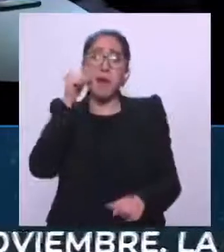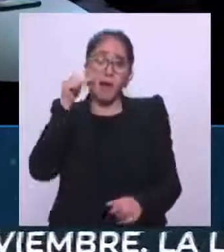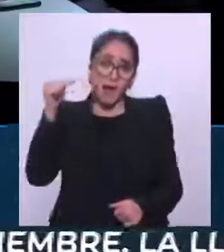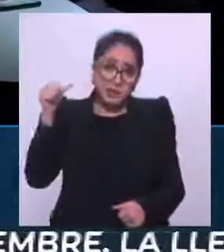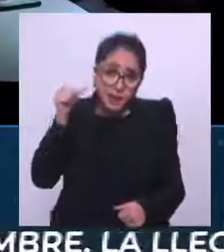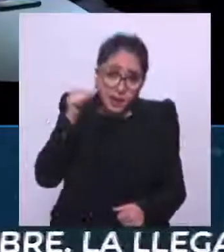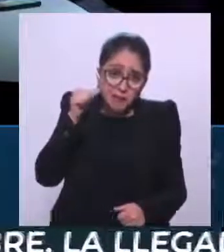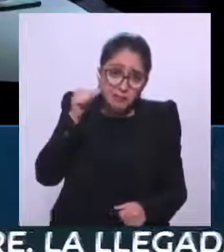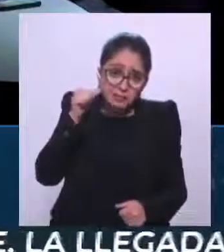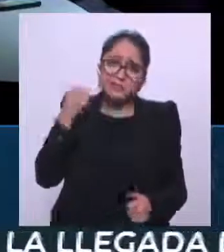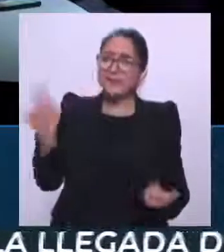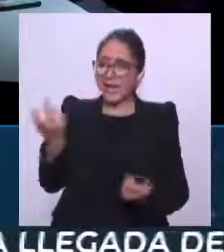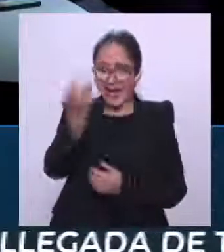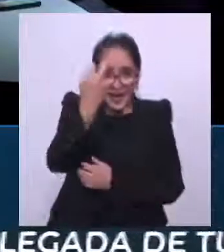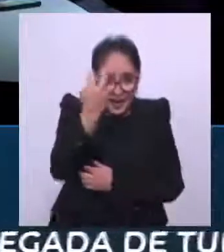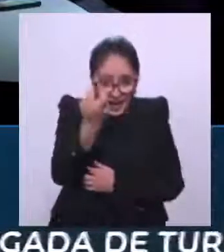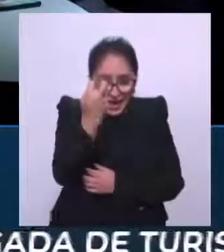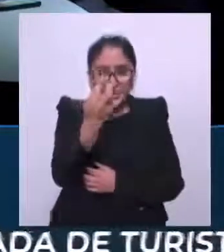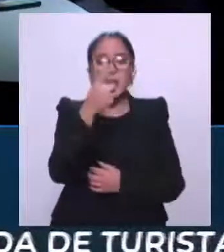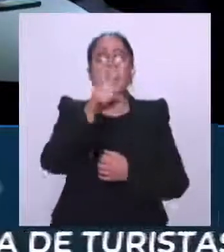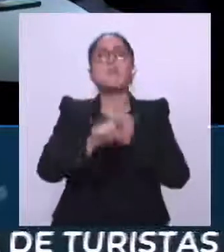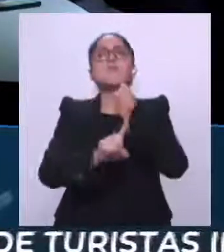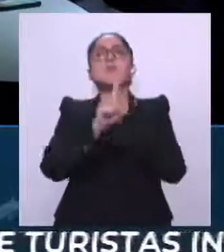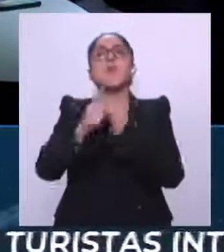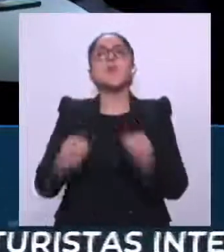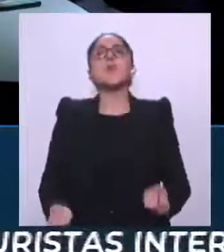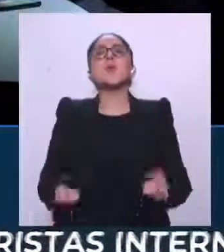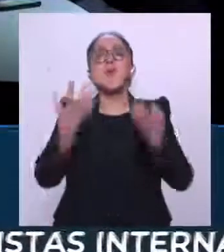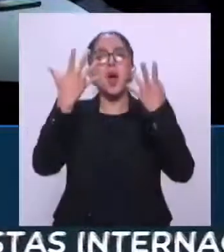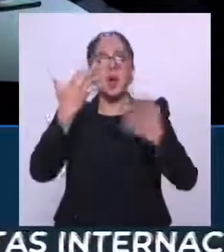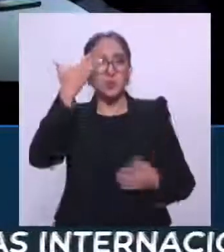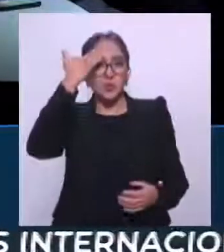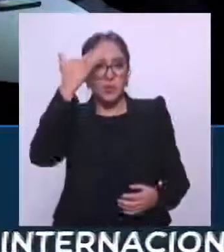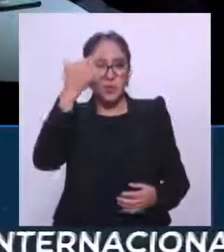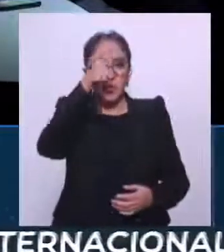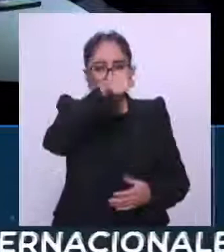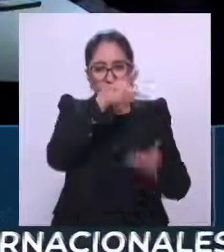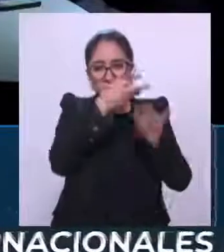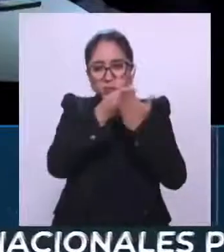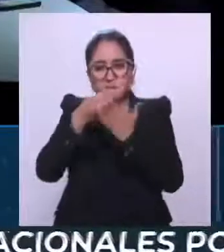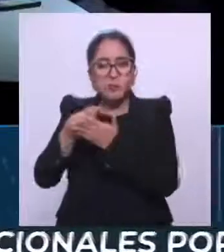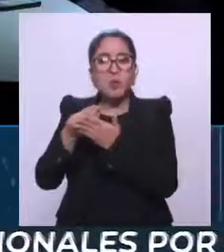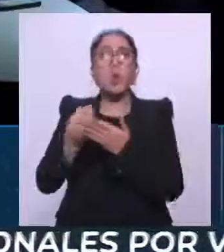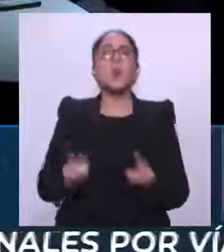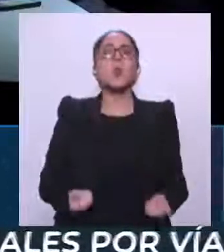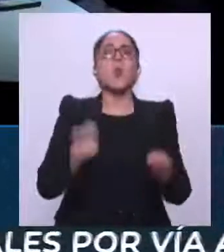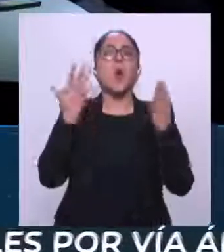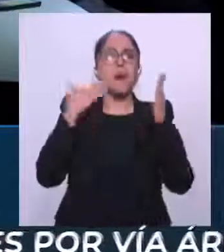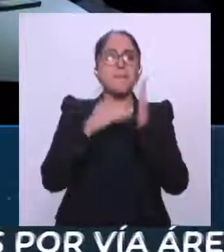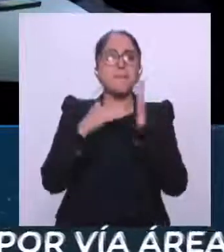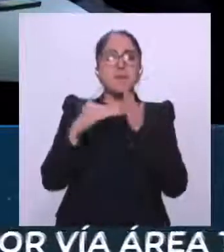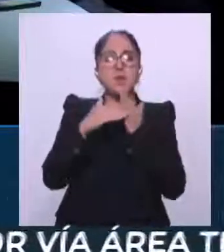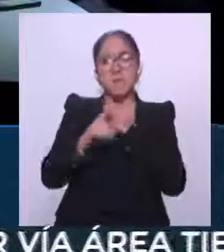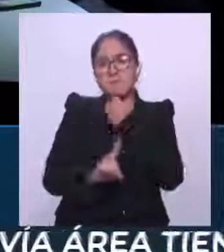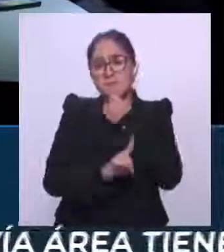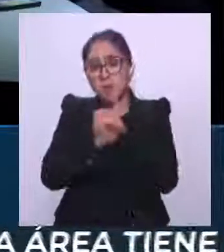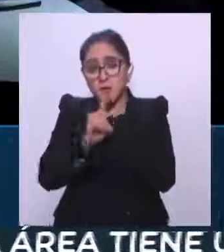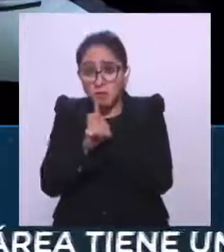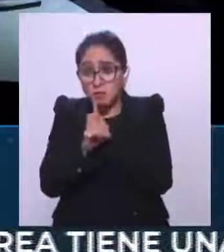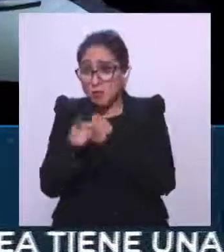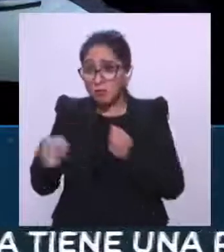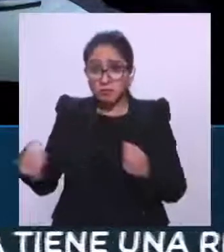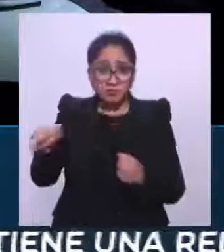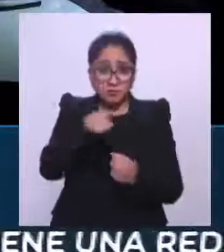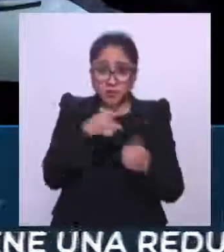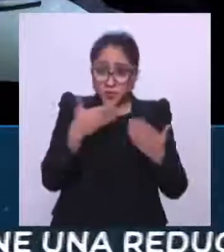exacto. Aquí el problema es en cuánto tiempo restableces, cuántos millones se afectan, y si no se tiene